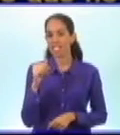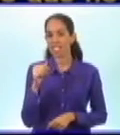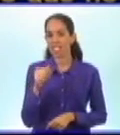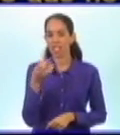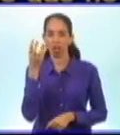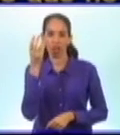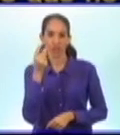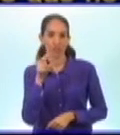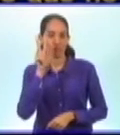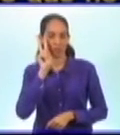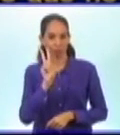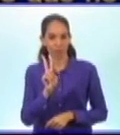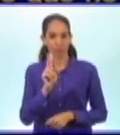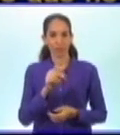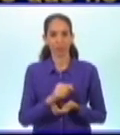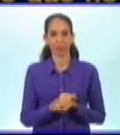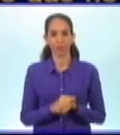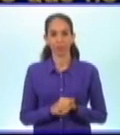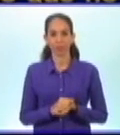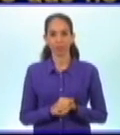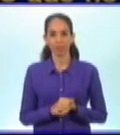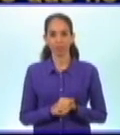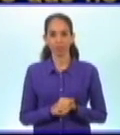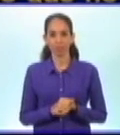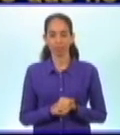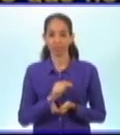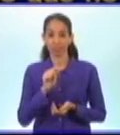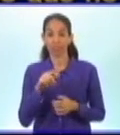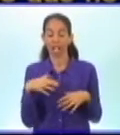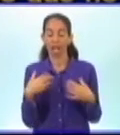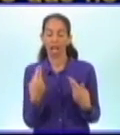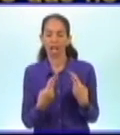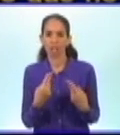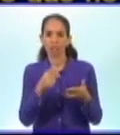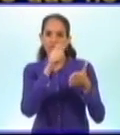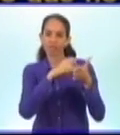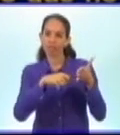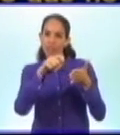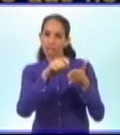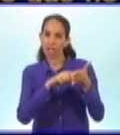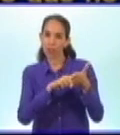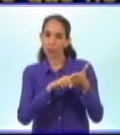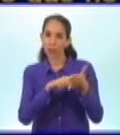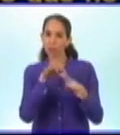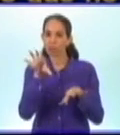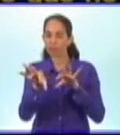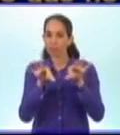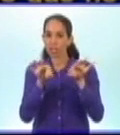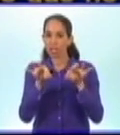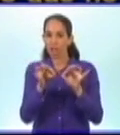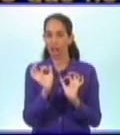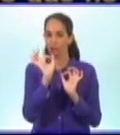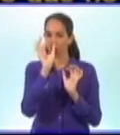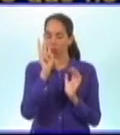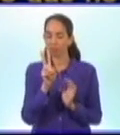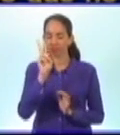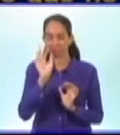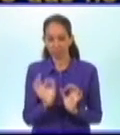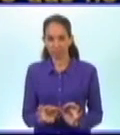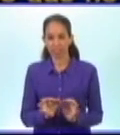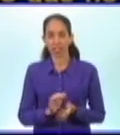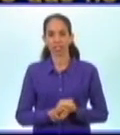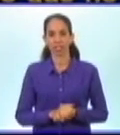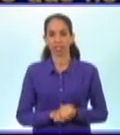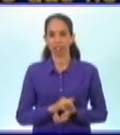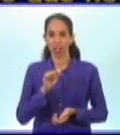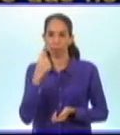número 2. Que te pide que marques con una cruz los planteamientos correctos. El primer planteamiento